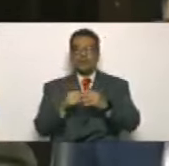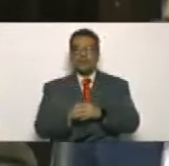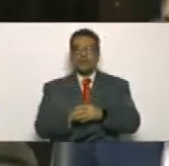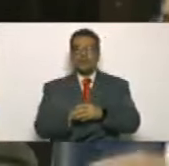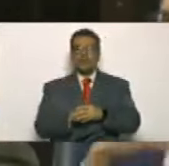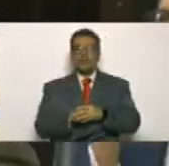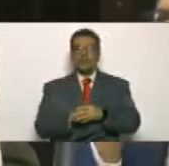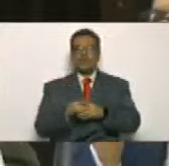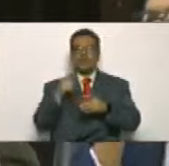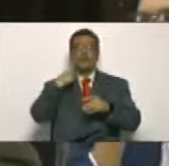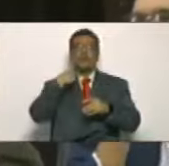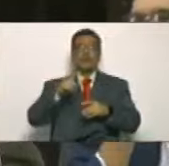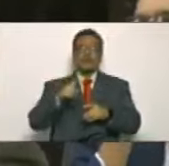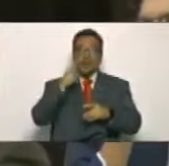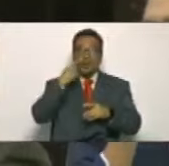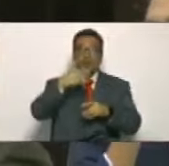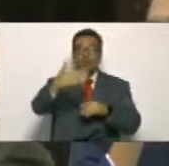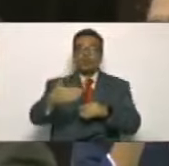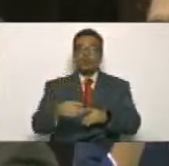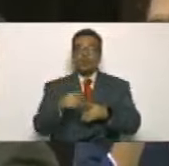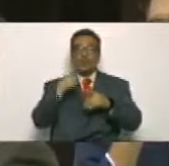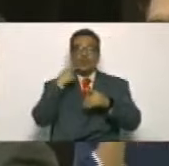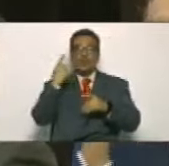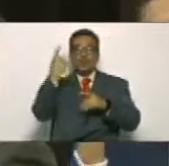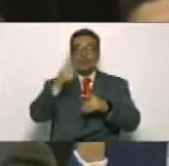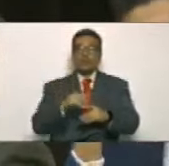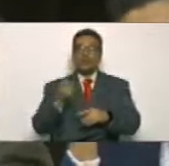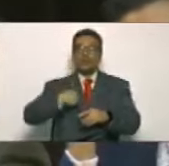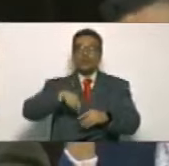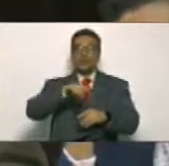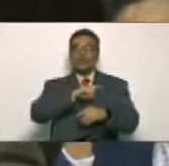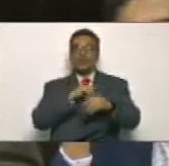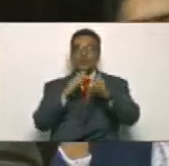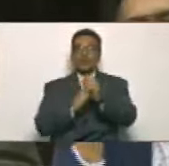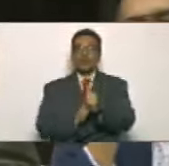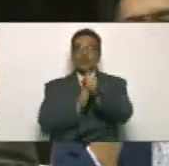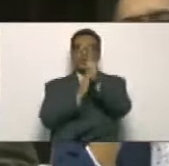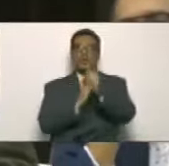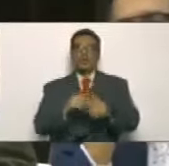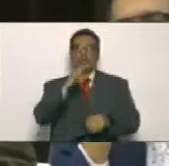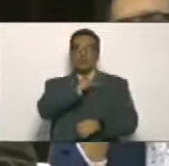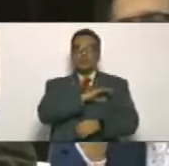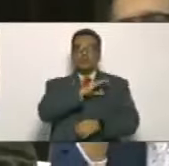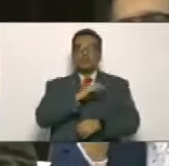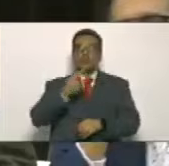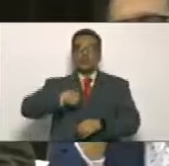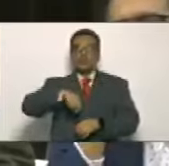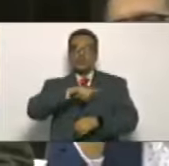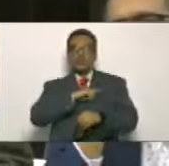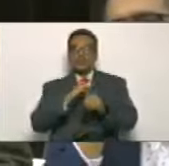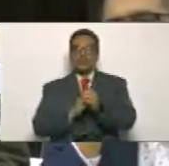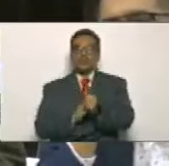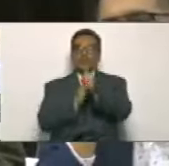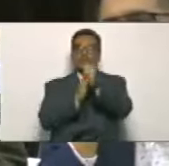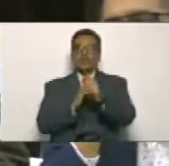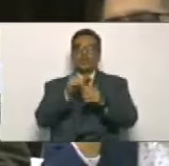que hemos perdido la costumbre de homenajear a nuestros líderes sociales, nuestros líderes